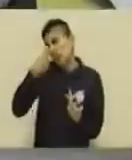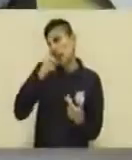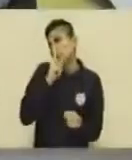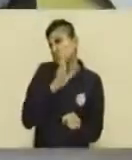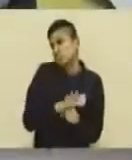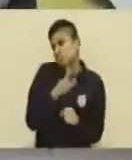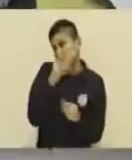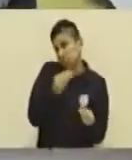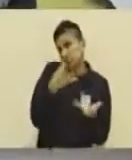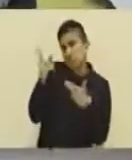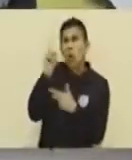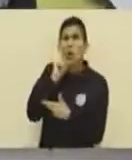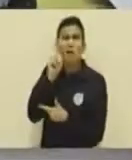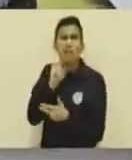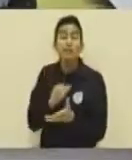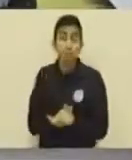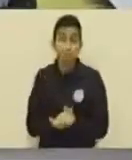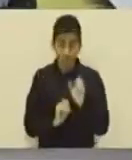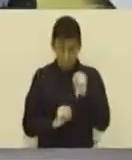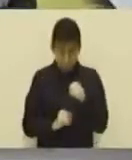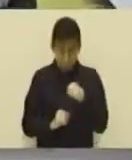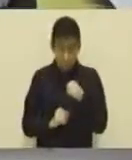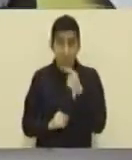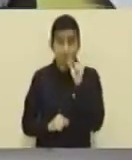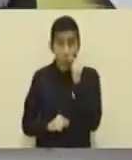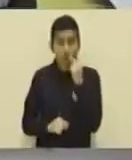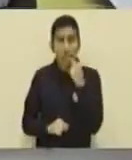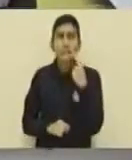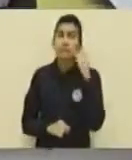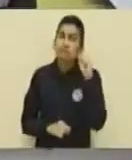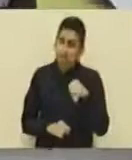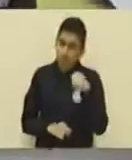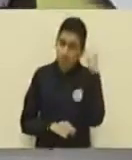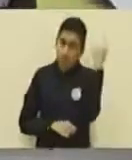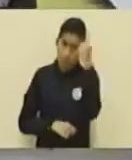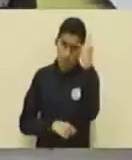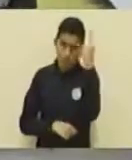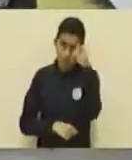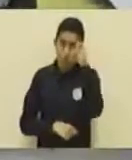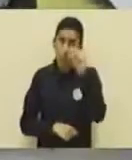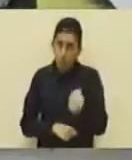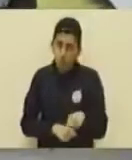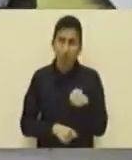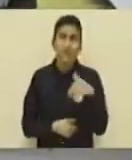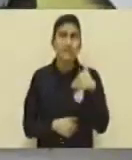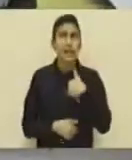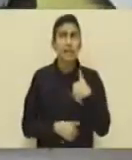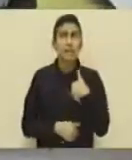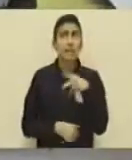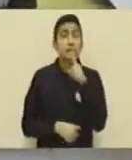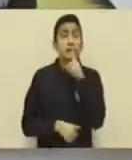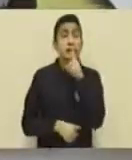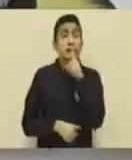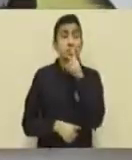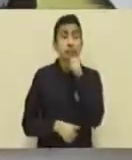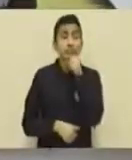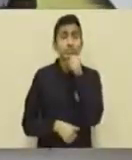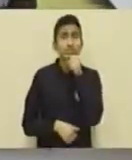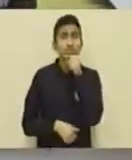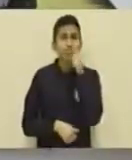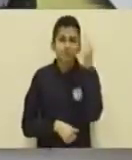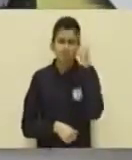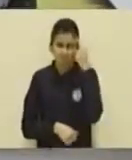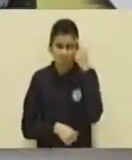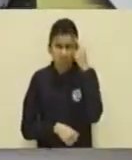esos jóvenes? Pues es muy importante que tengamos momentos como de silencio con nosotros mismos, o